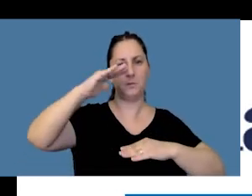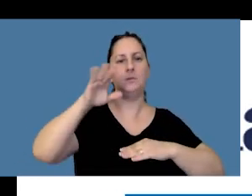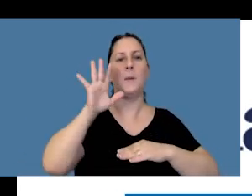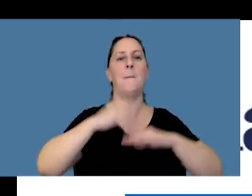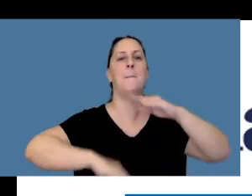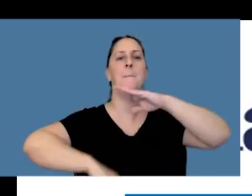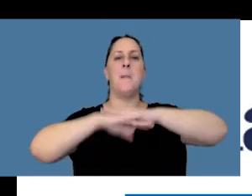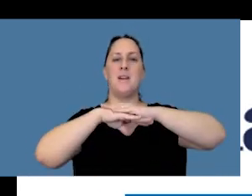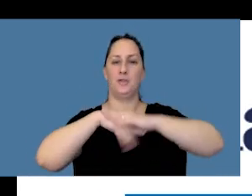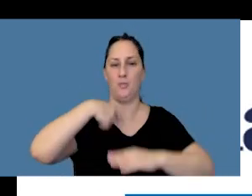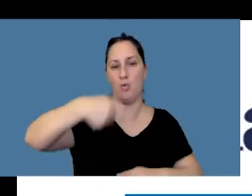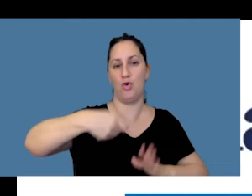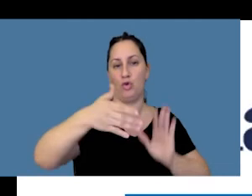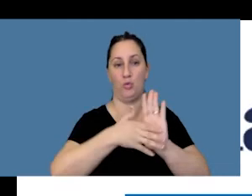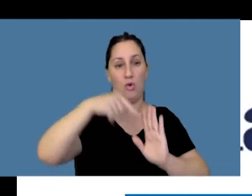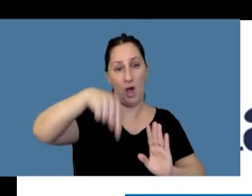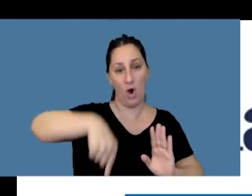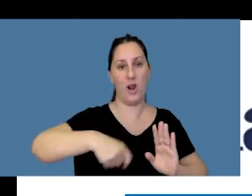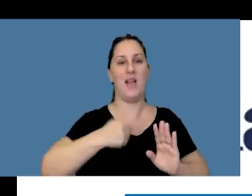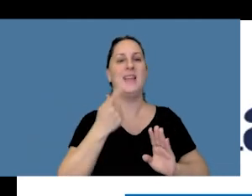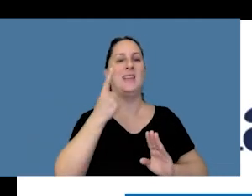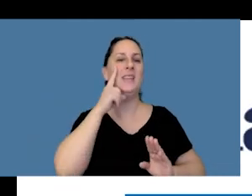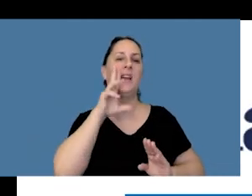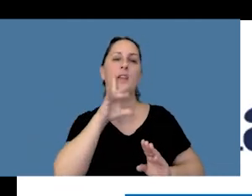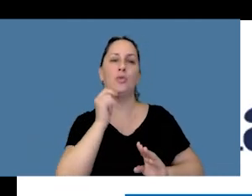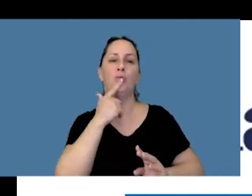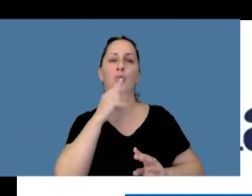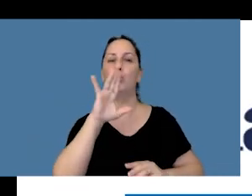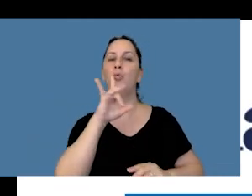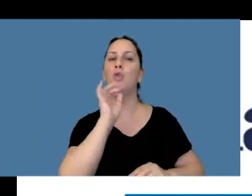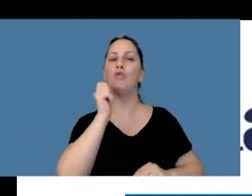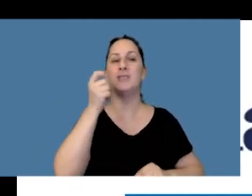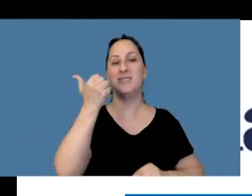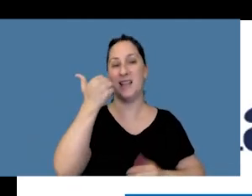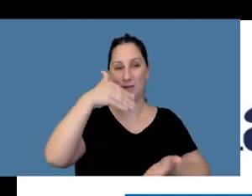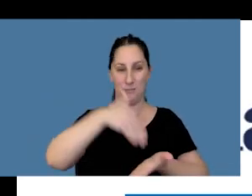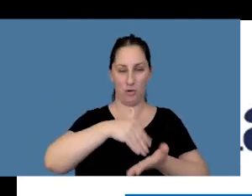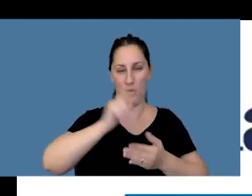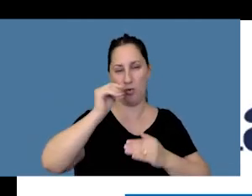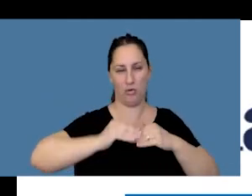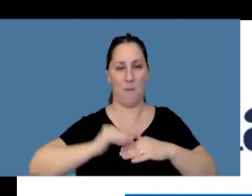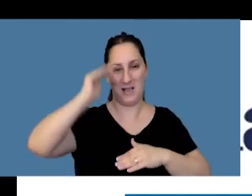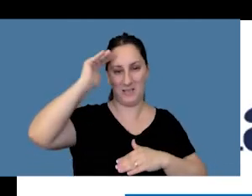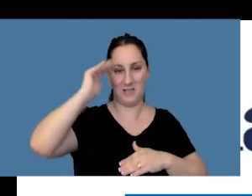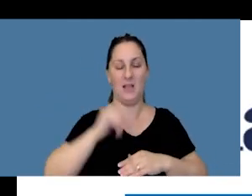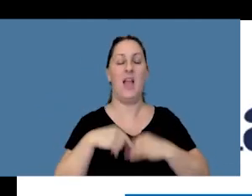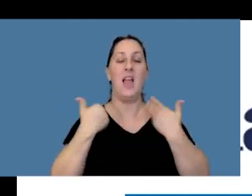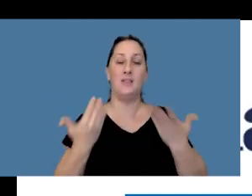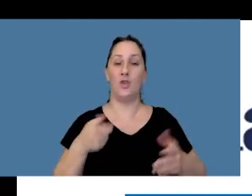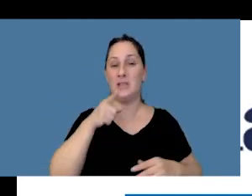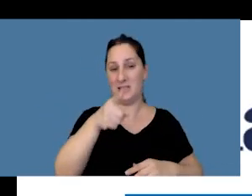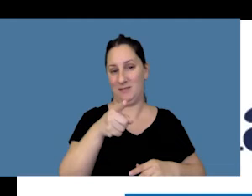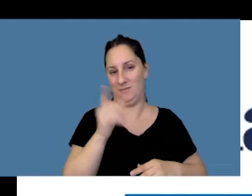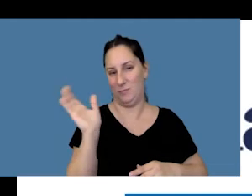máximo del monotributo actual, que son ingresos brutos por 6 millones y un poco más, de lo cual, digamos, prácticamente